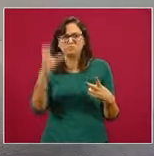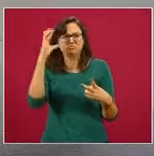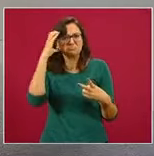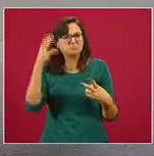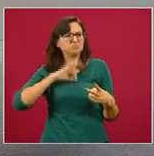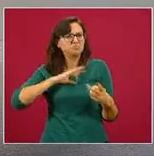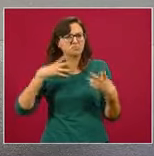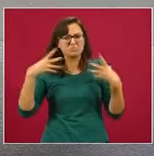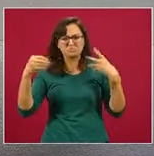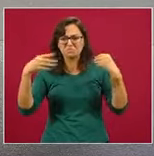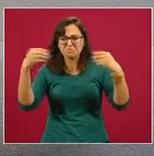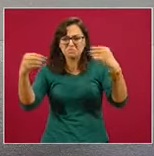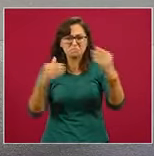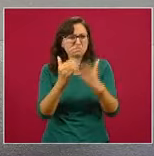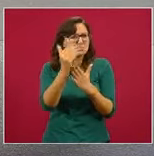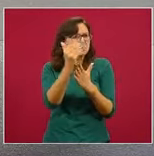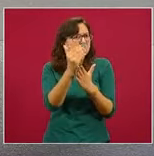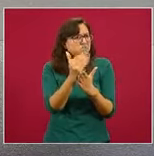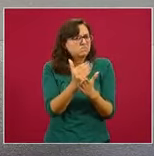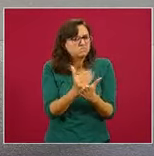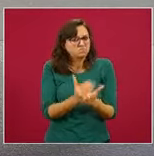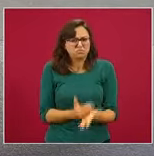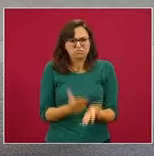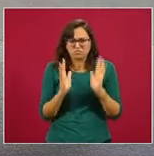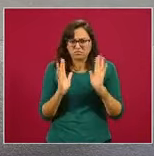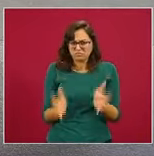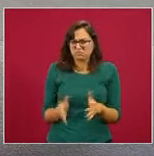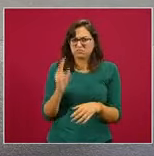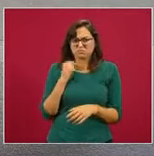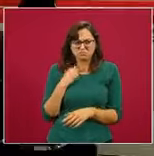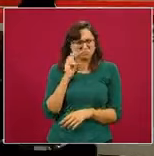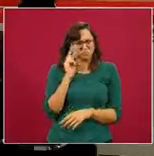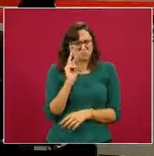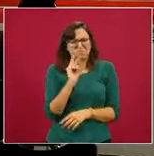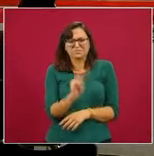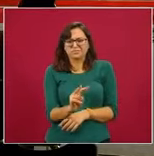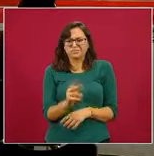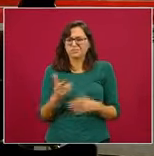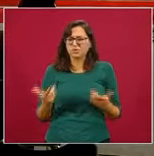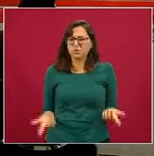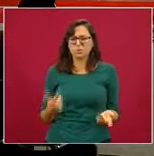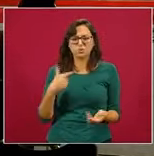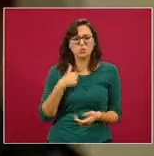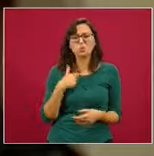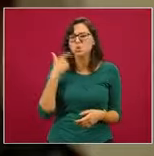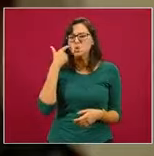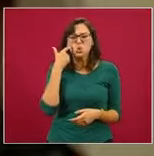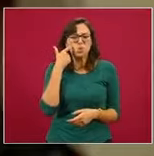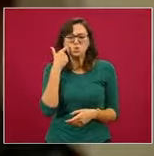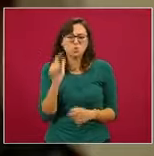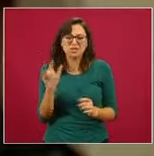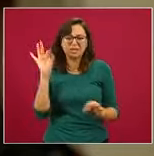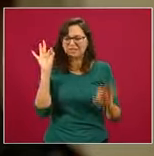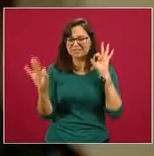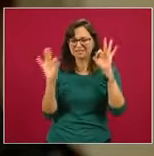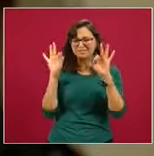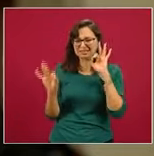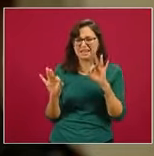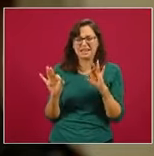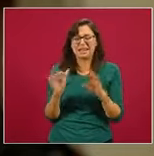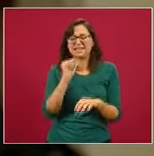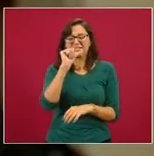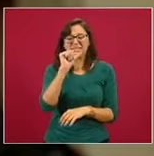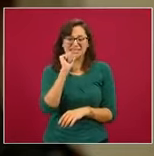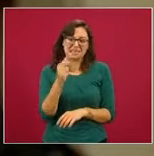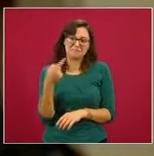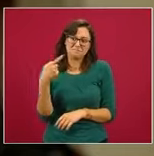pandemia está reduciendo. Vi la estadística que presentó el doctor López-Gatell hoy por la mañana. No es mi ánimo amarrar navajas ni nada más que